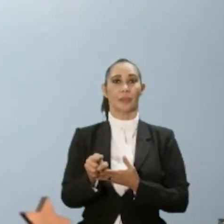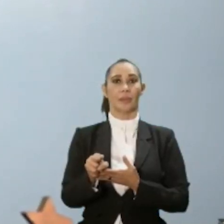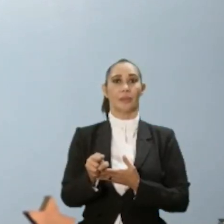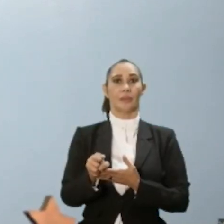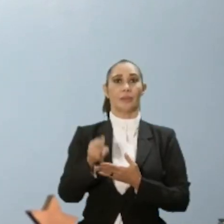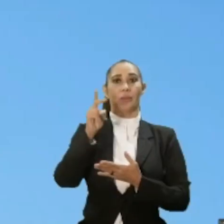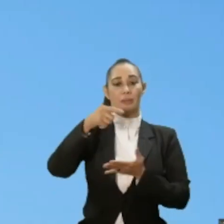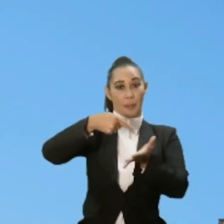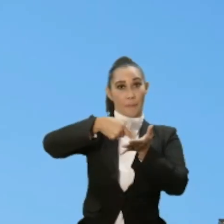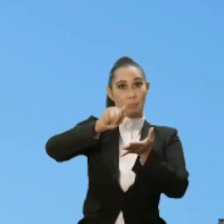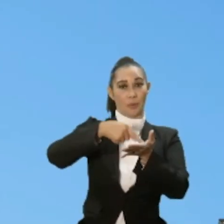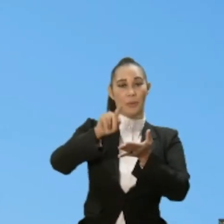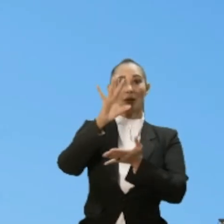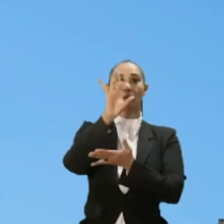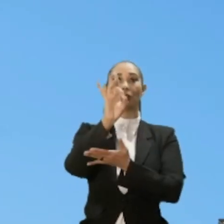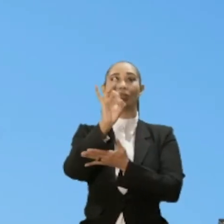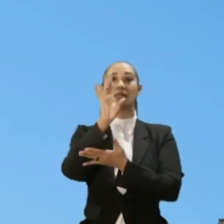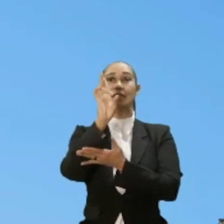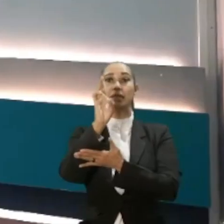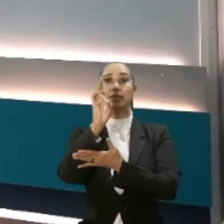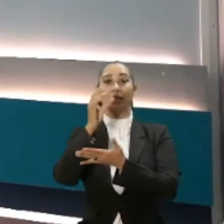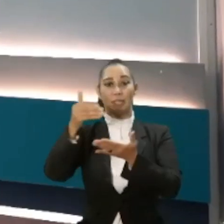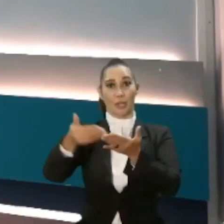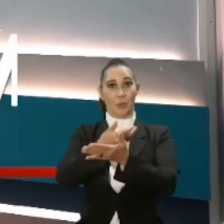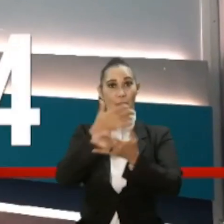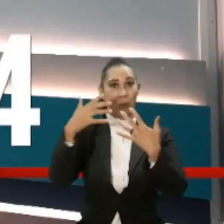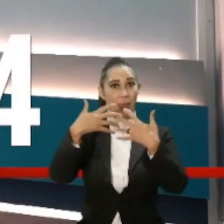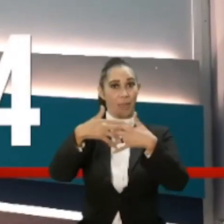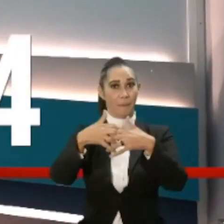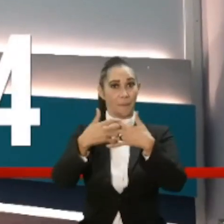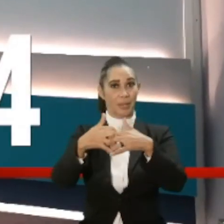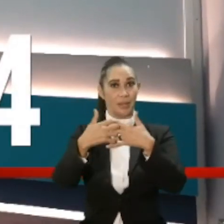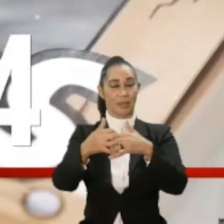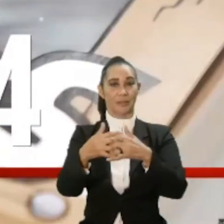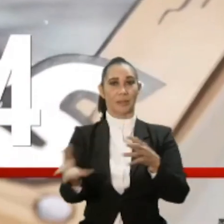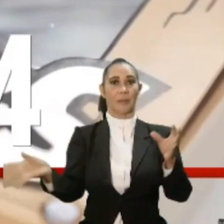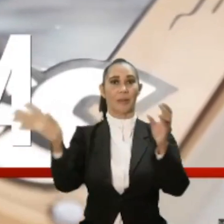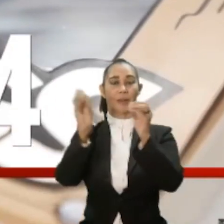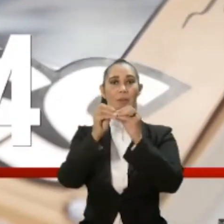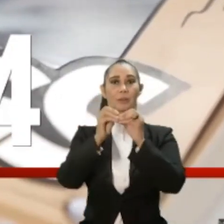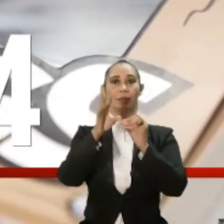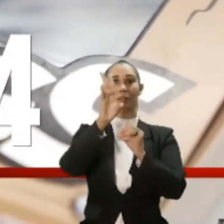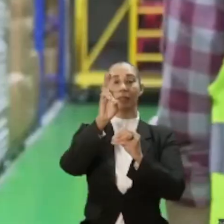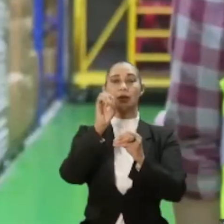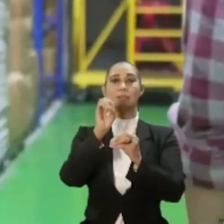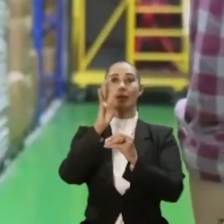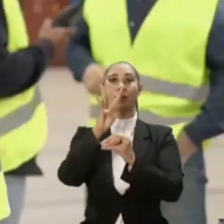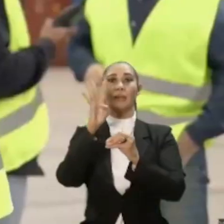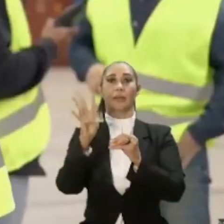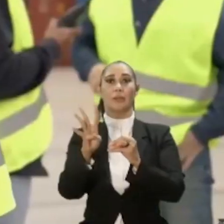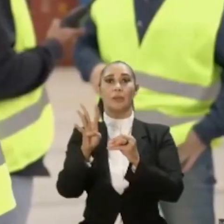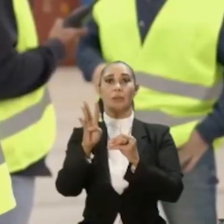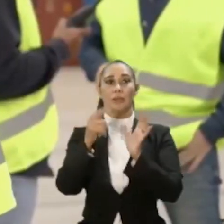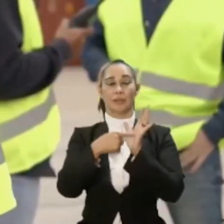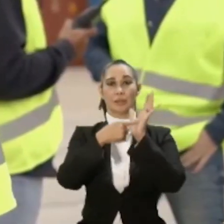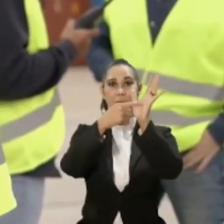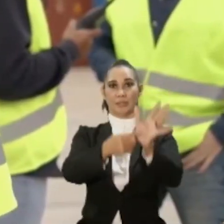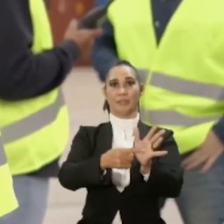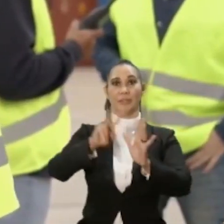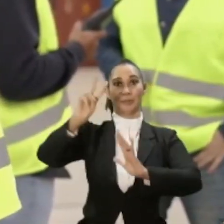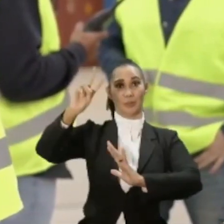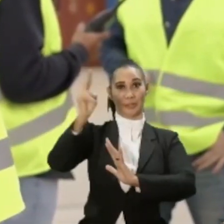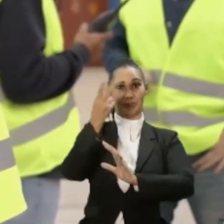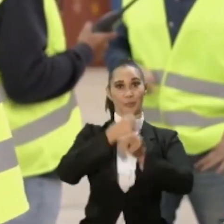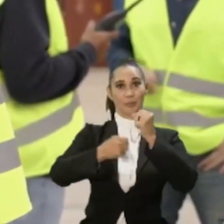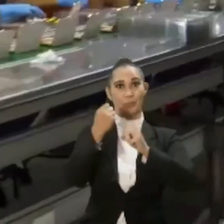se aprobaron 87 nuevas empresas para alcanzar las 784, representando este el segundo